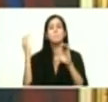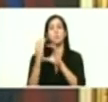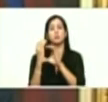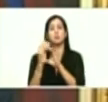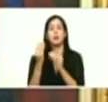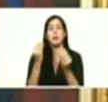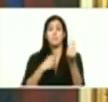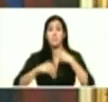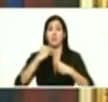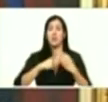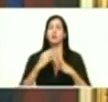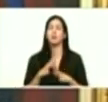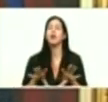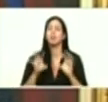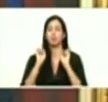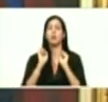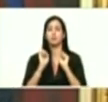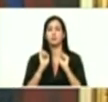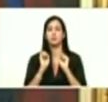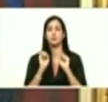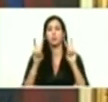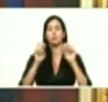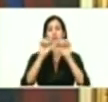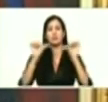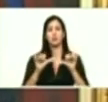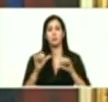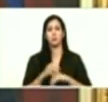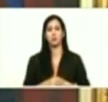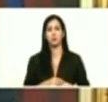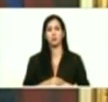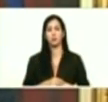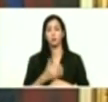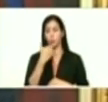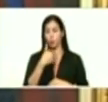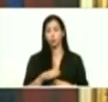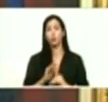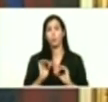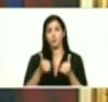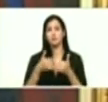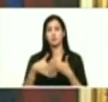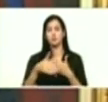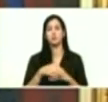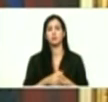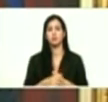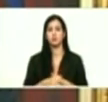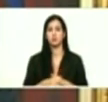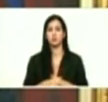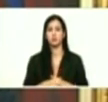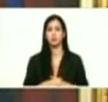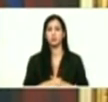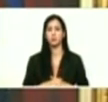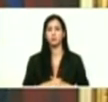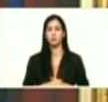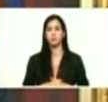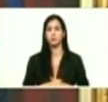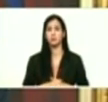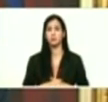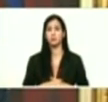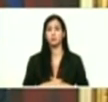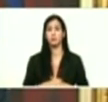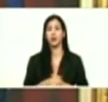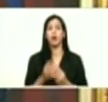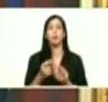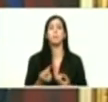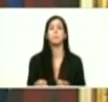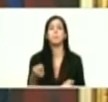a este nuevo sistema que voy a instalar vamos a instalar para cobrar la